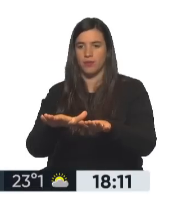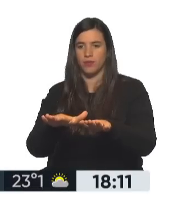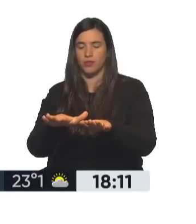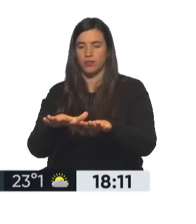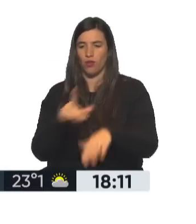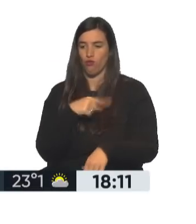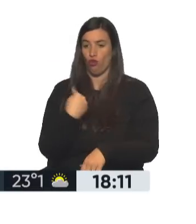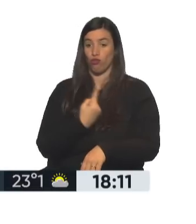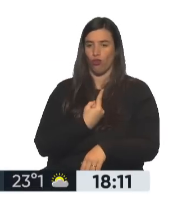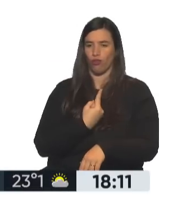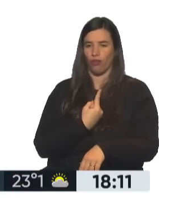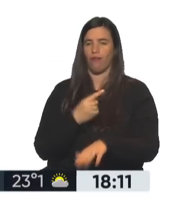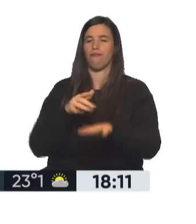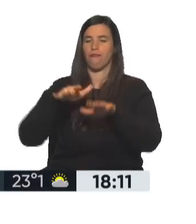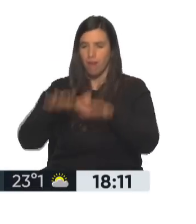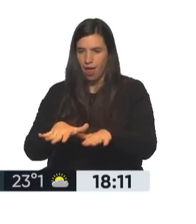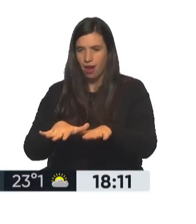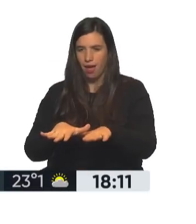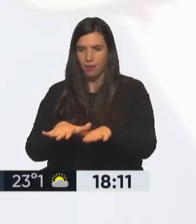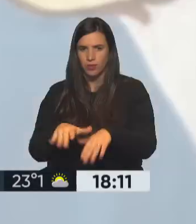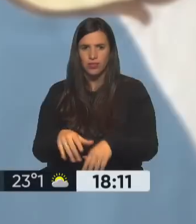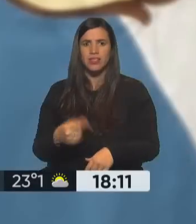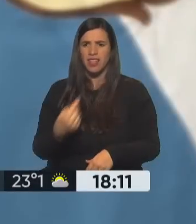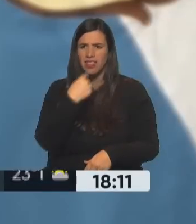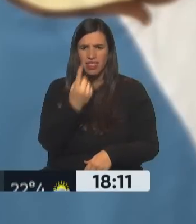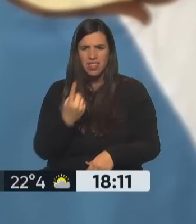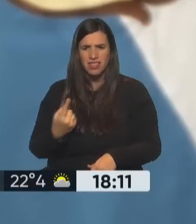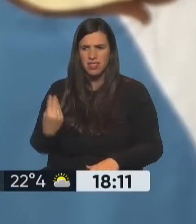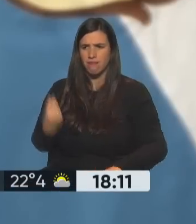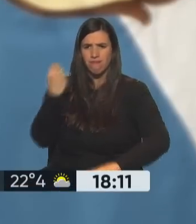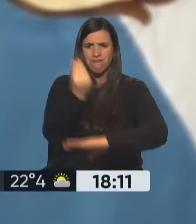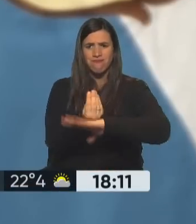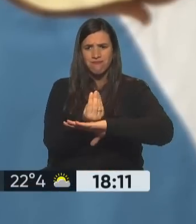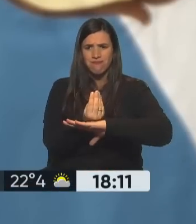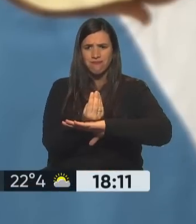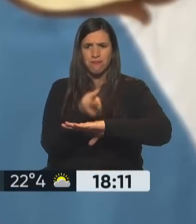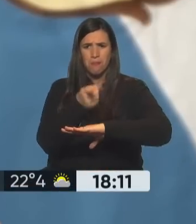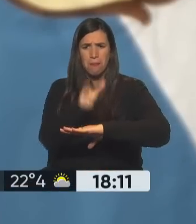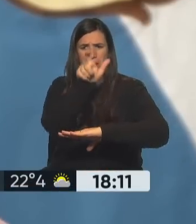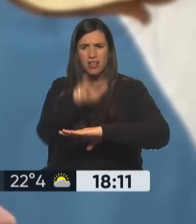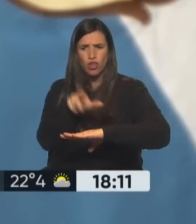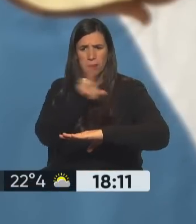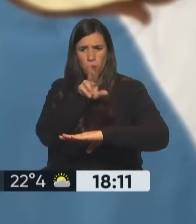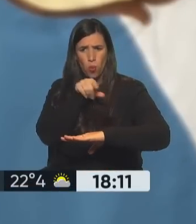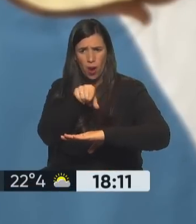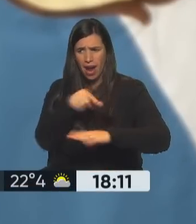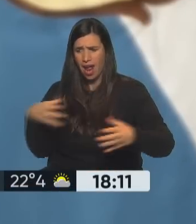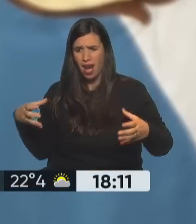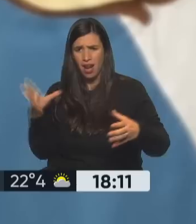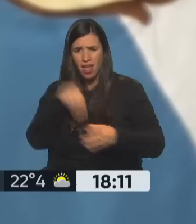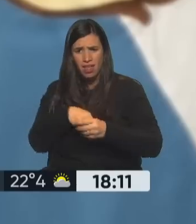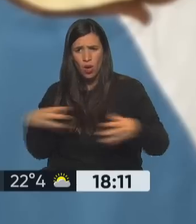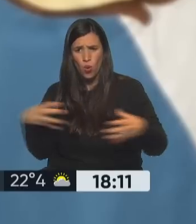frenamos. Esta dirigente de un partido opositor se hace parte de una acción interpuesta por la Corte para suspender